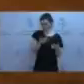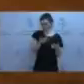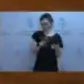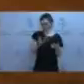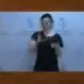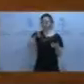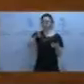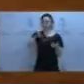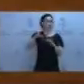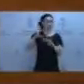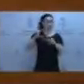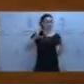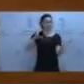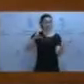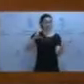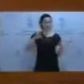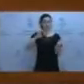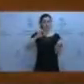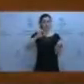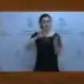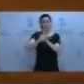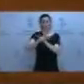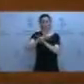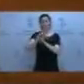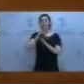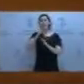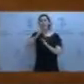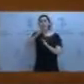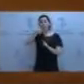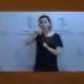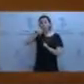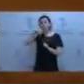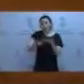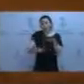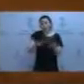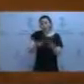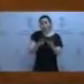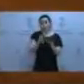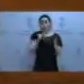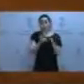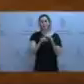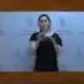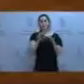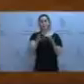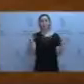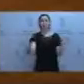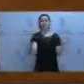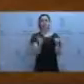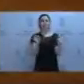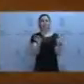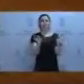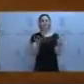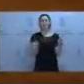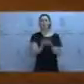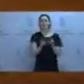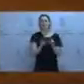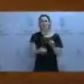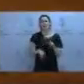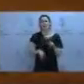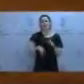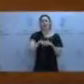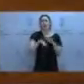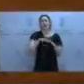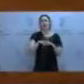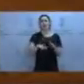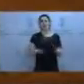página completa, y no varía ni en un punto ni una coma con el de 2014. Lo han encajado a calzador, sin tener en cuenta